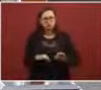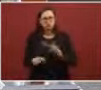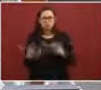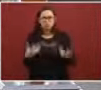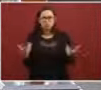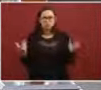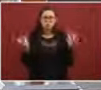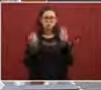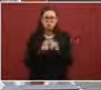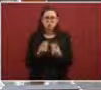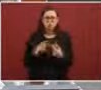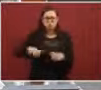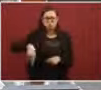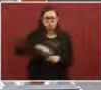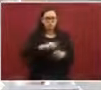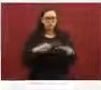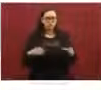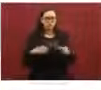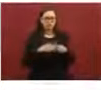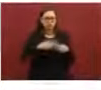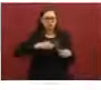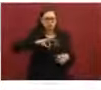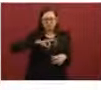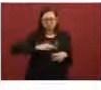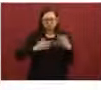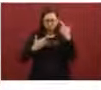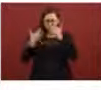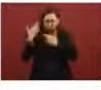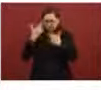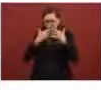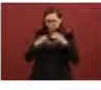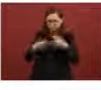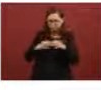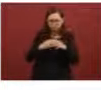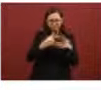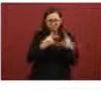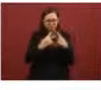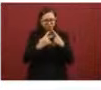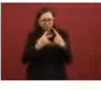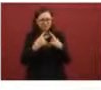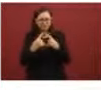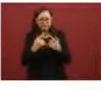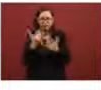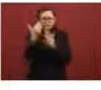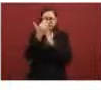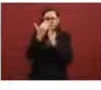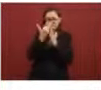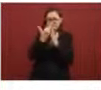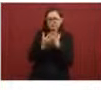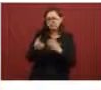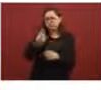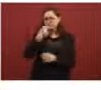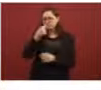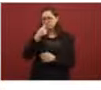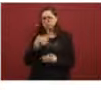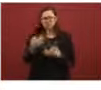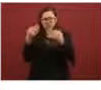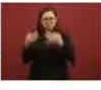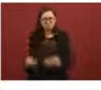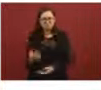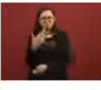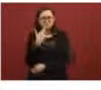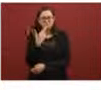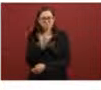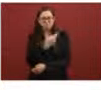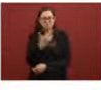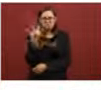en infectología, se implementó un esquema de tratamiento antirretroviral más eficaz. Desde luego, desde el punto